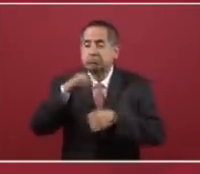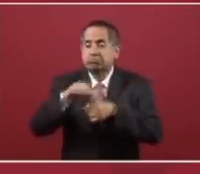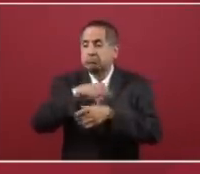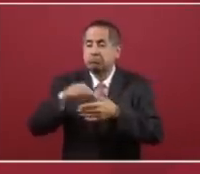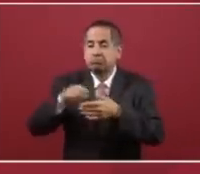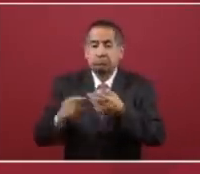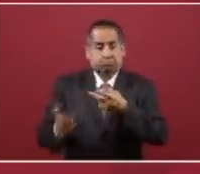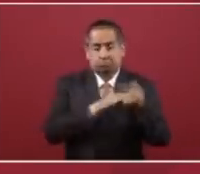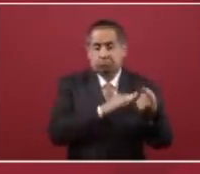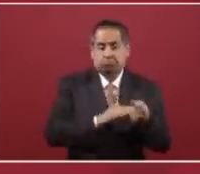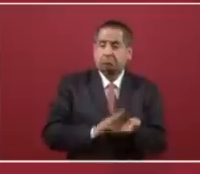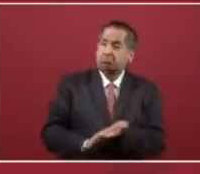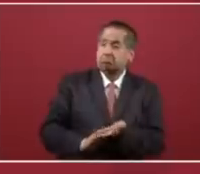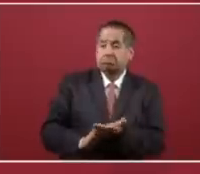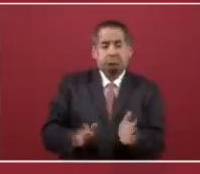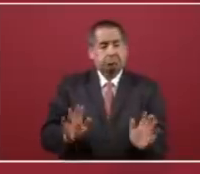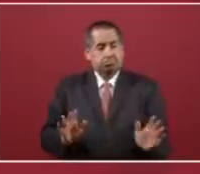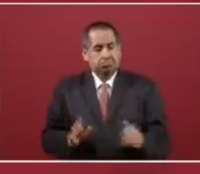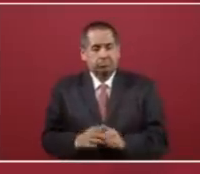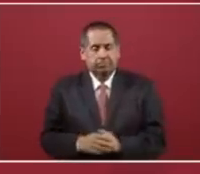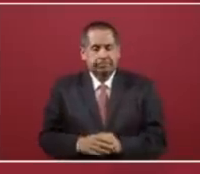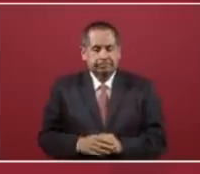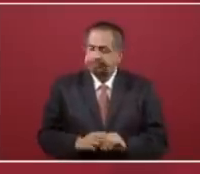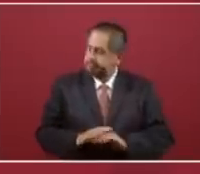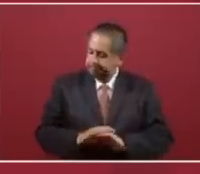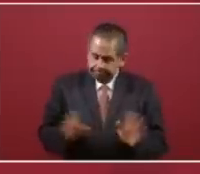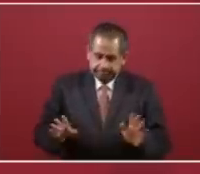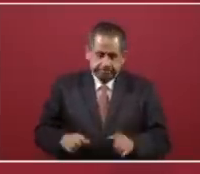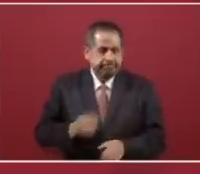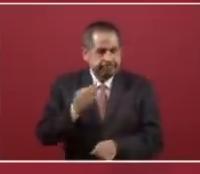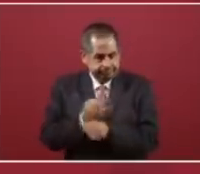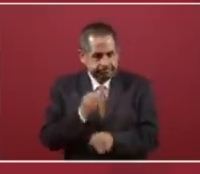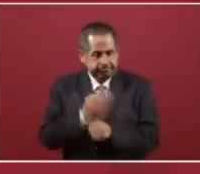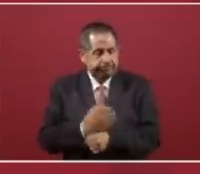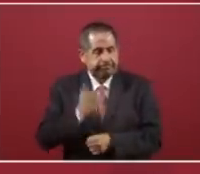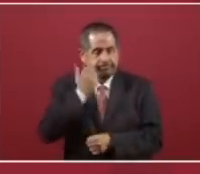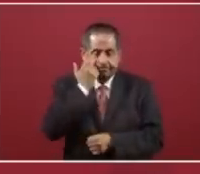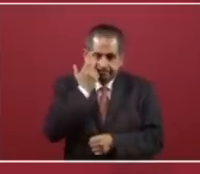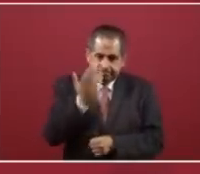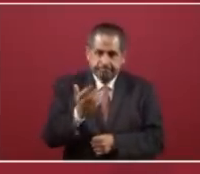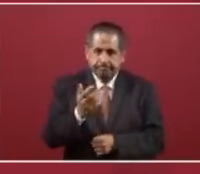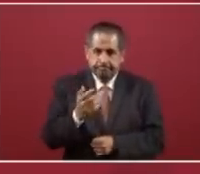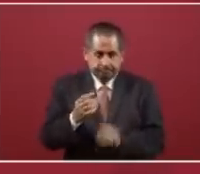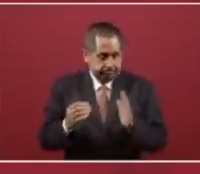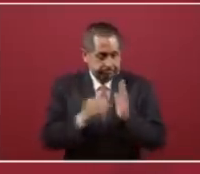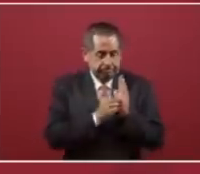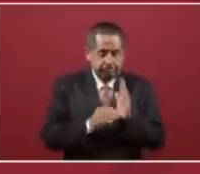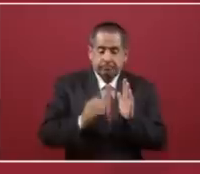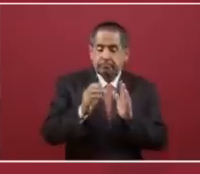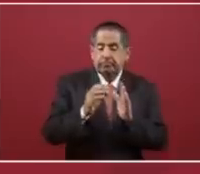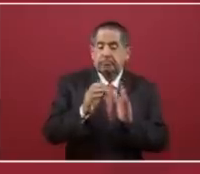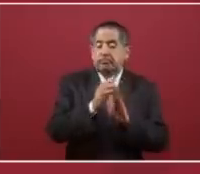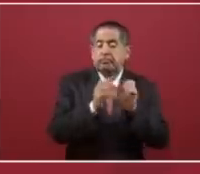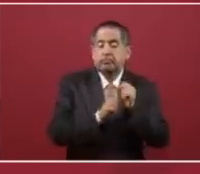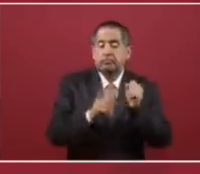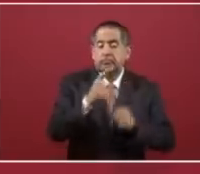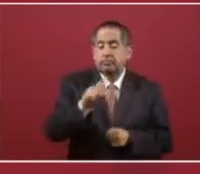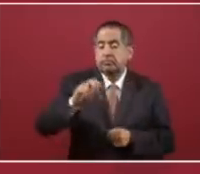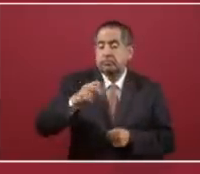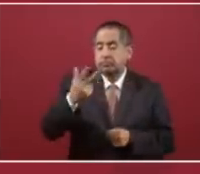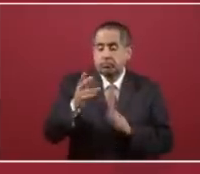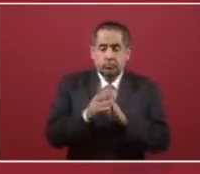ahora lo que queremos en la reforma al 108 constitucional que en aquel entonces